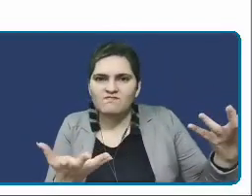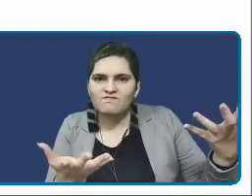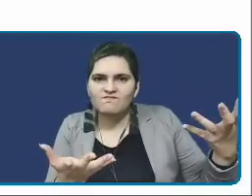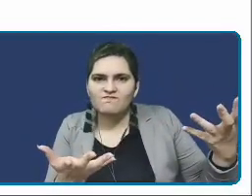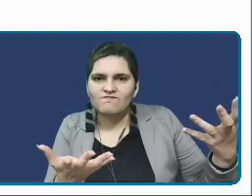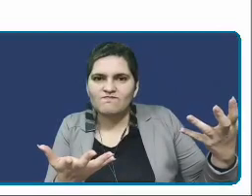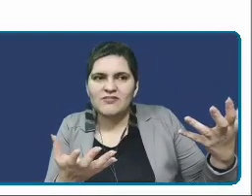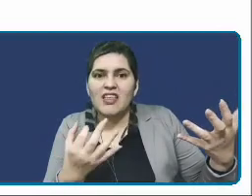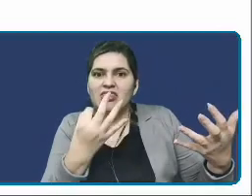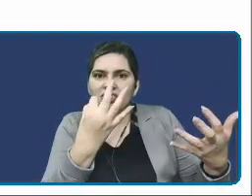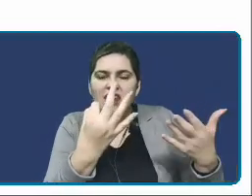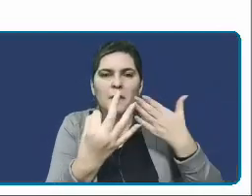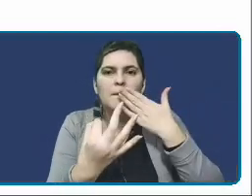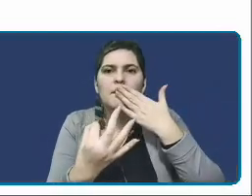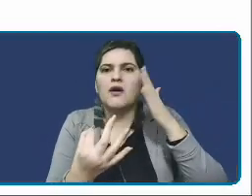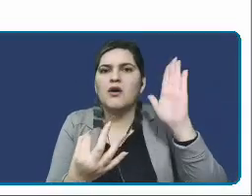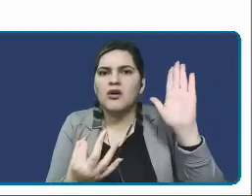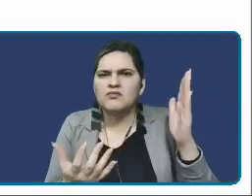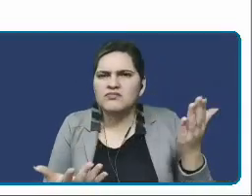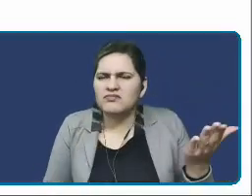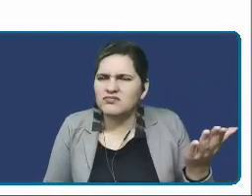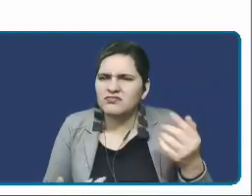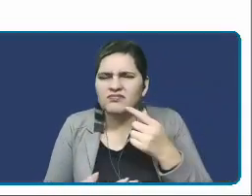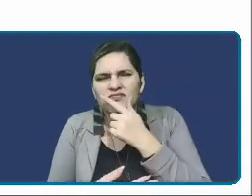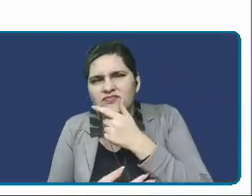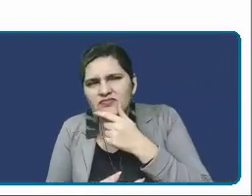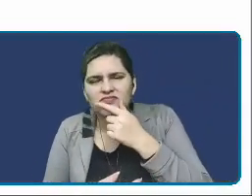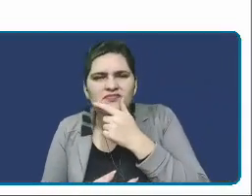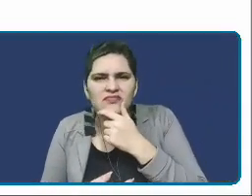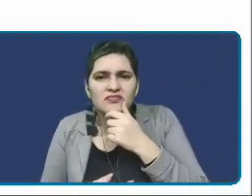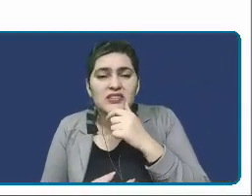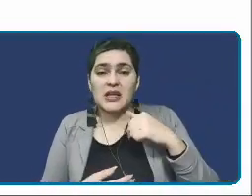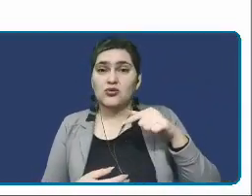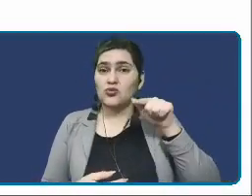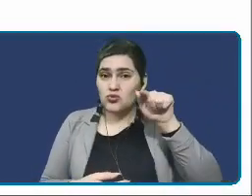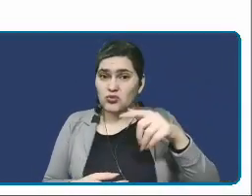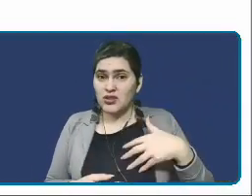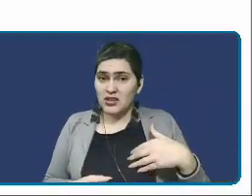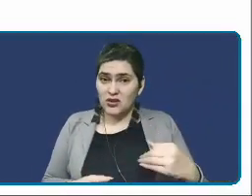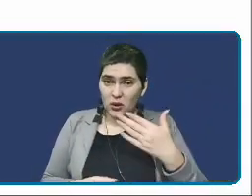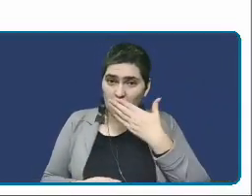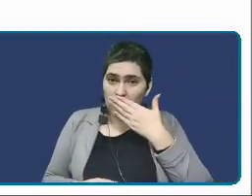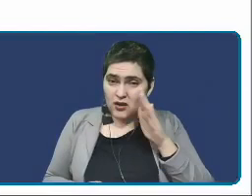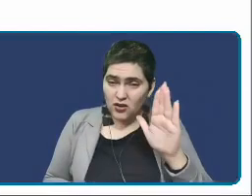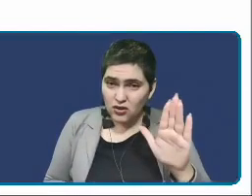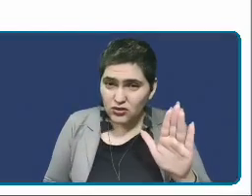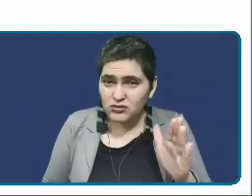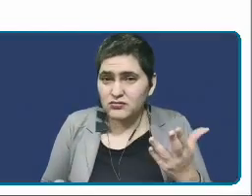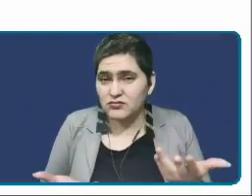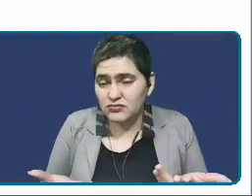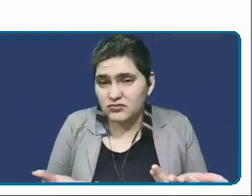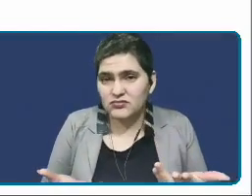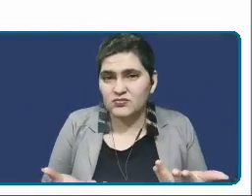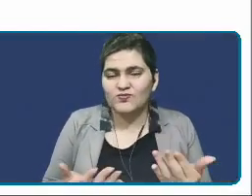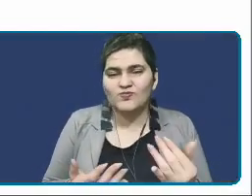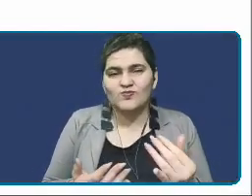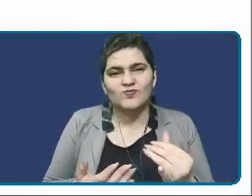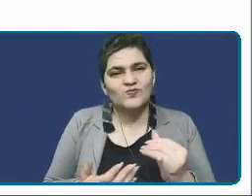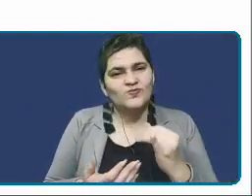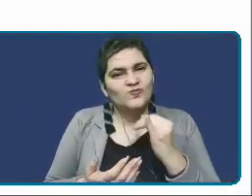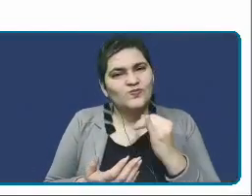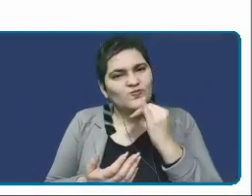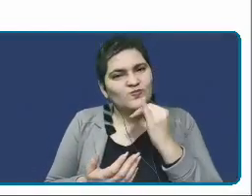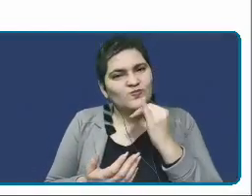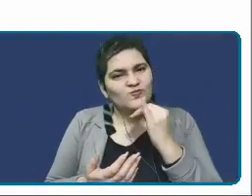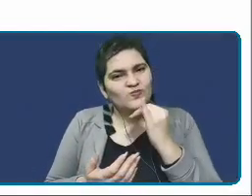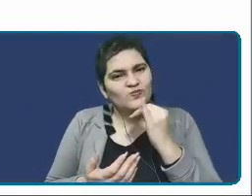O sea, eso me va a decir que mi hijo o tu hijo va a mejorar con esta intervención. Es muy pobre, ¿no es cierto?, muy pobre la